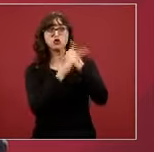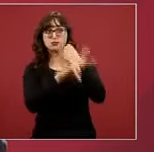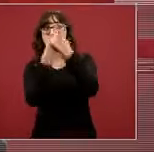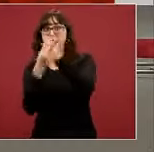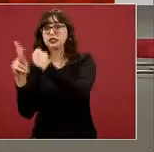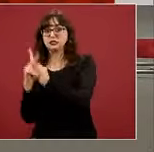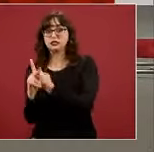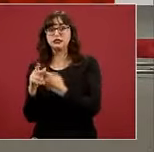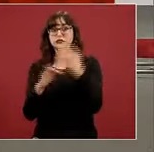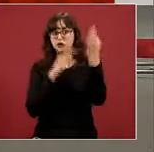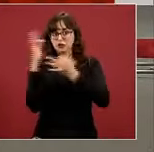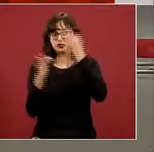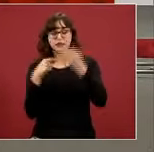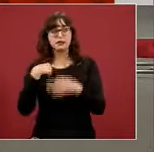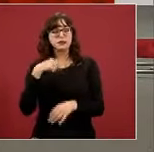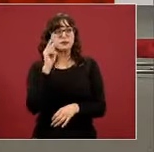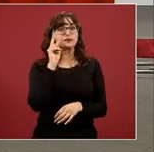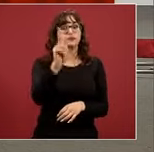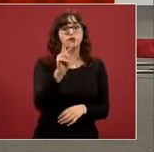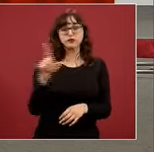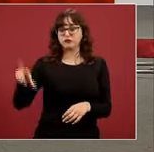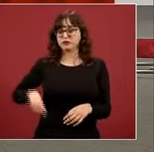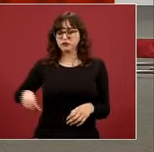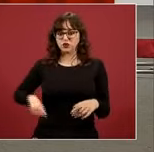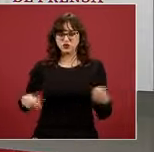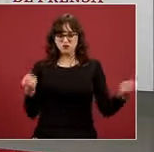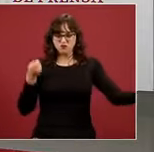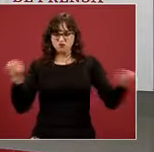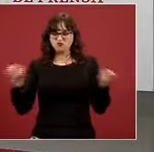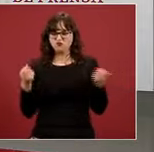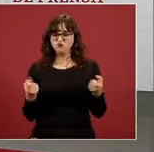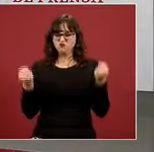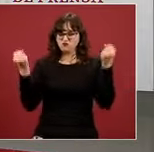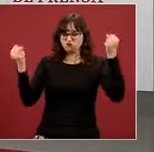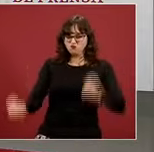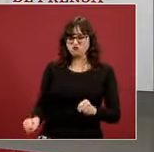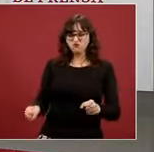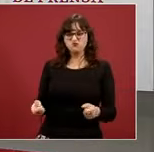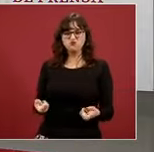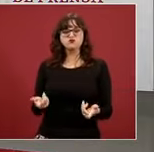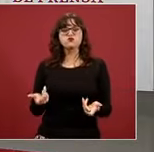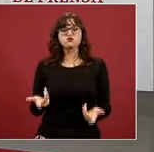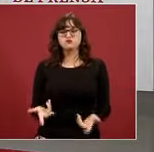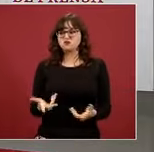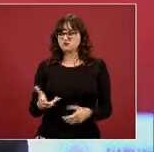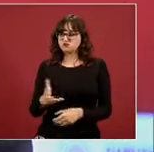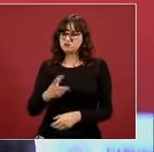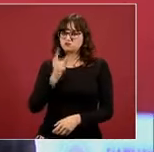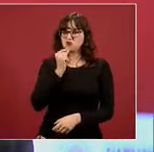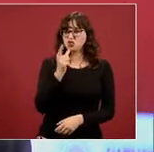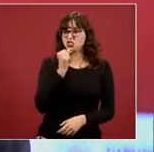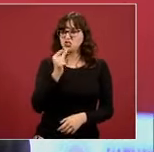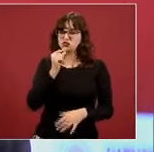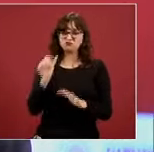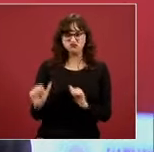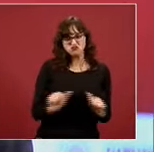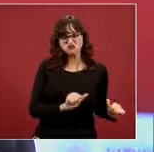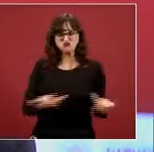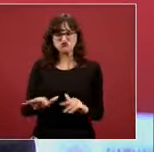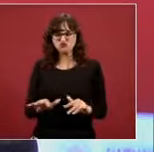la circunstancia del control por coerción, con mayor razón cuando se usa la fuerza pública